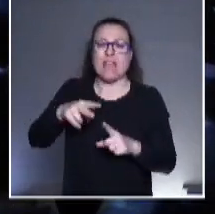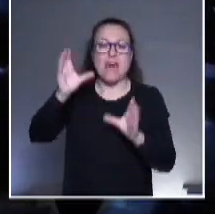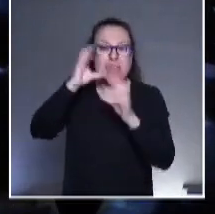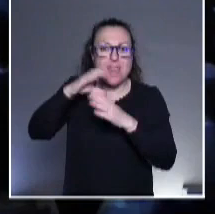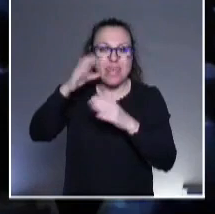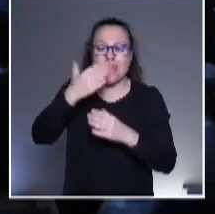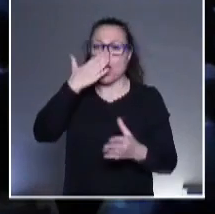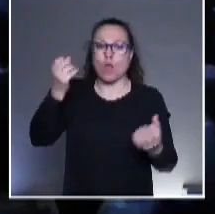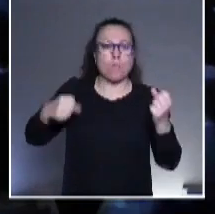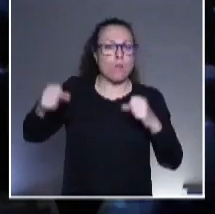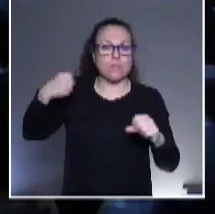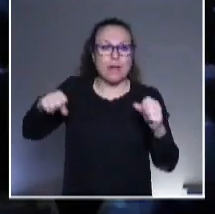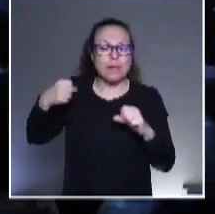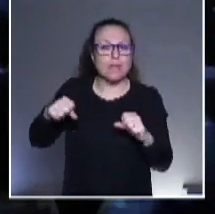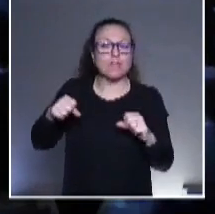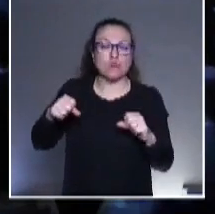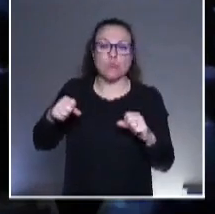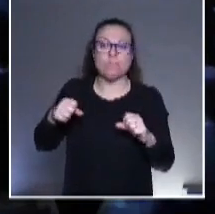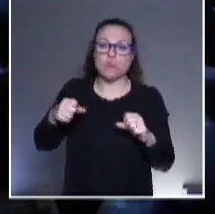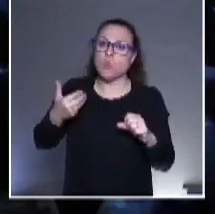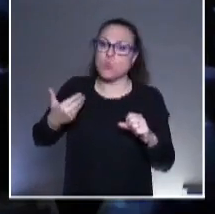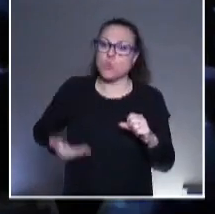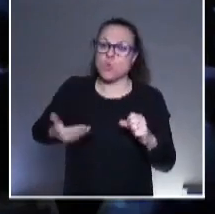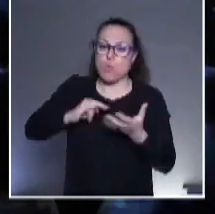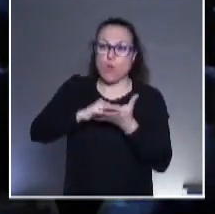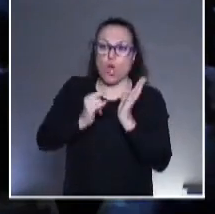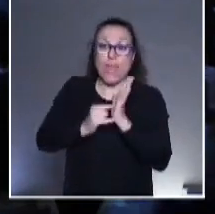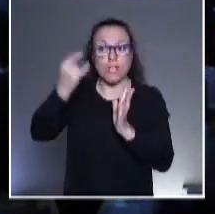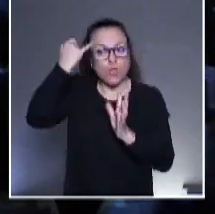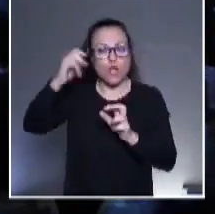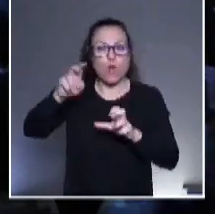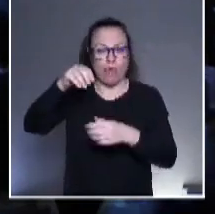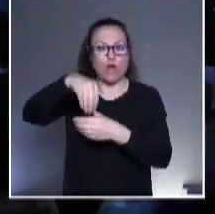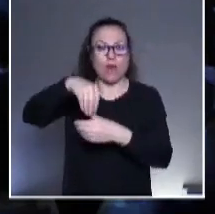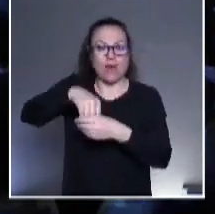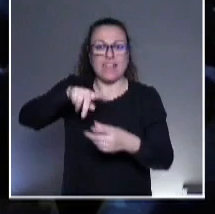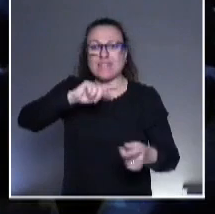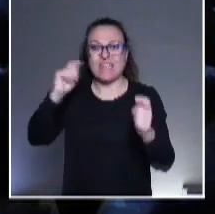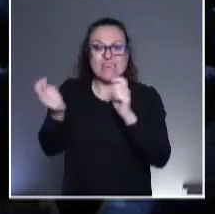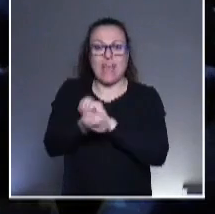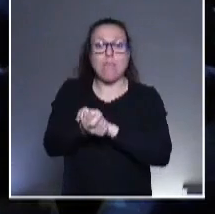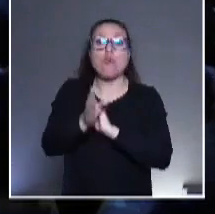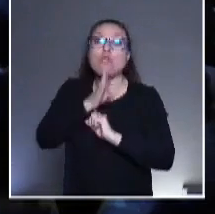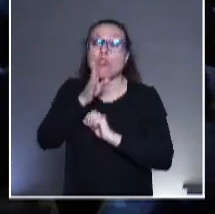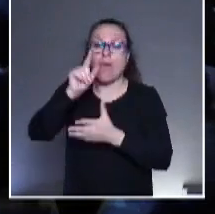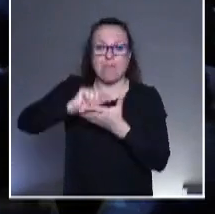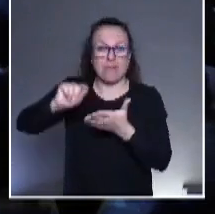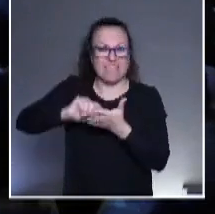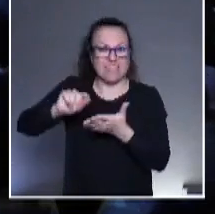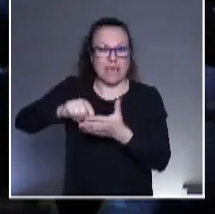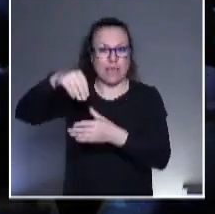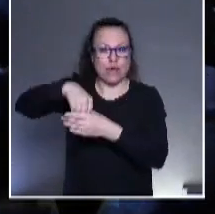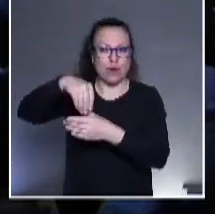del comportamiento, tiene una gran incidencia en los proyectos más innovadores de cambio en las administraciones. Las